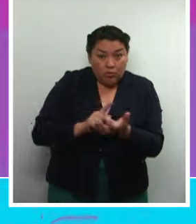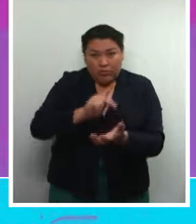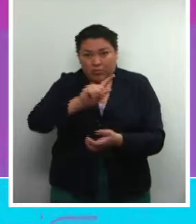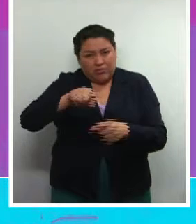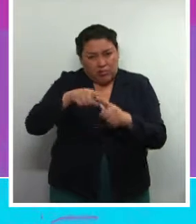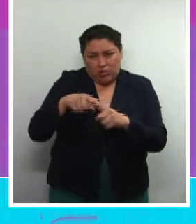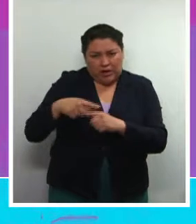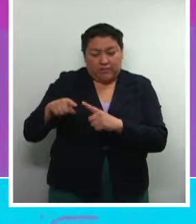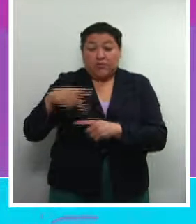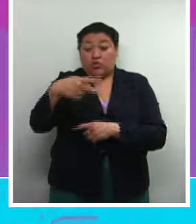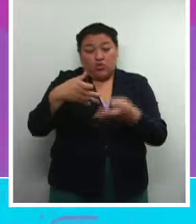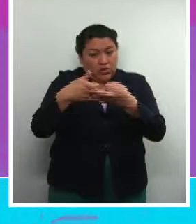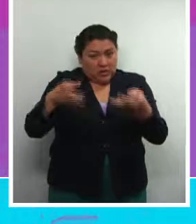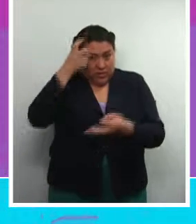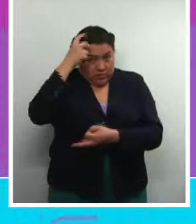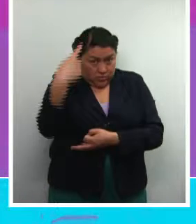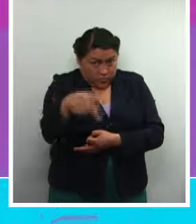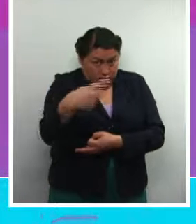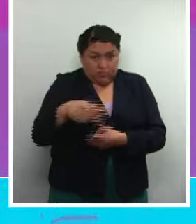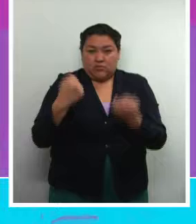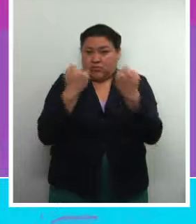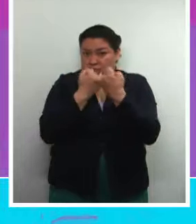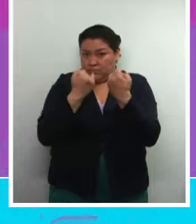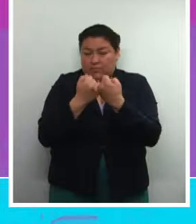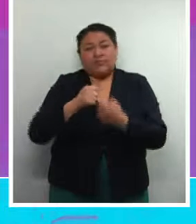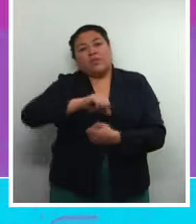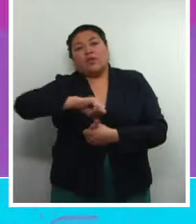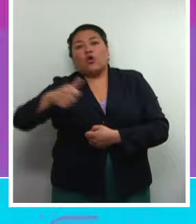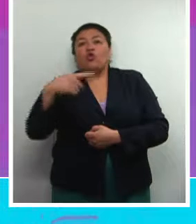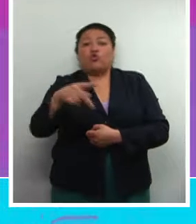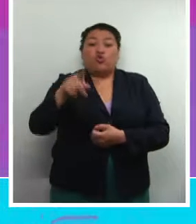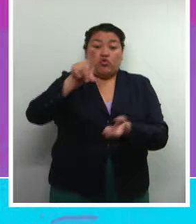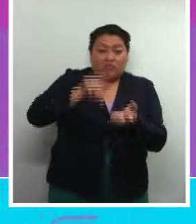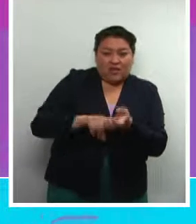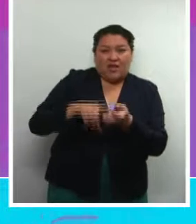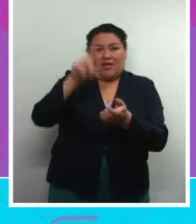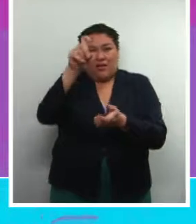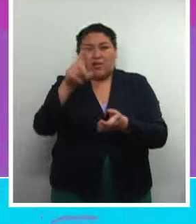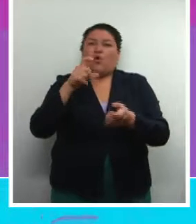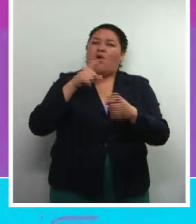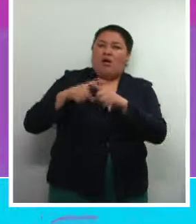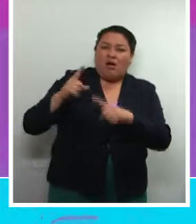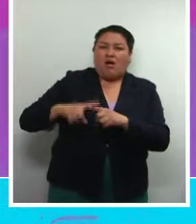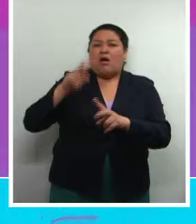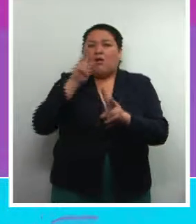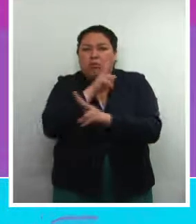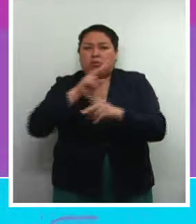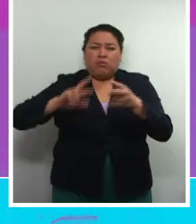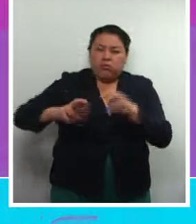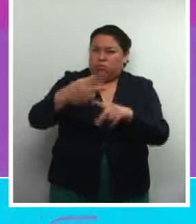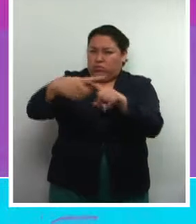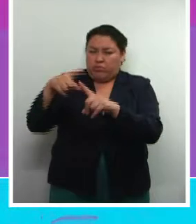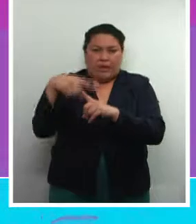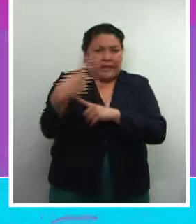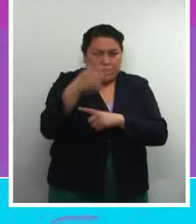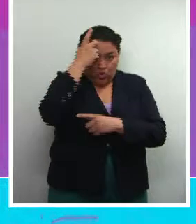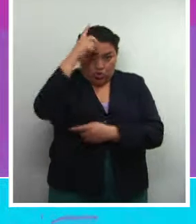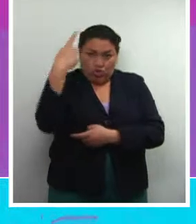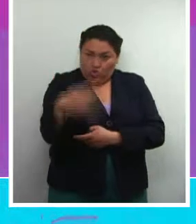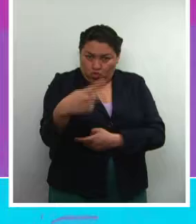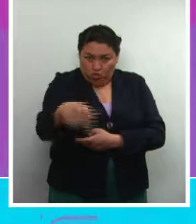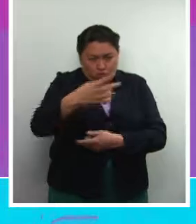al derecho a la tierra, al territorio y a los recursos naturales. Aún faltan